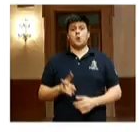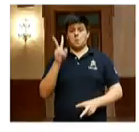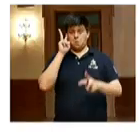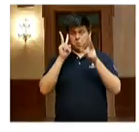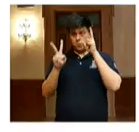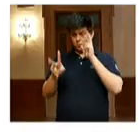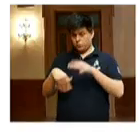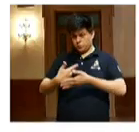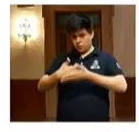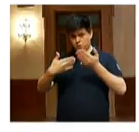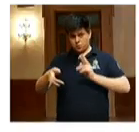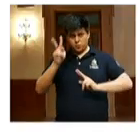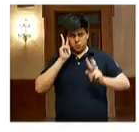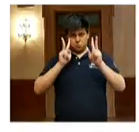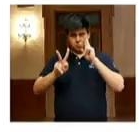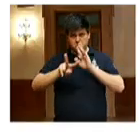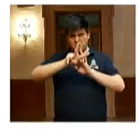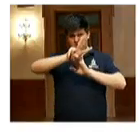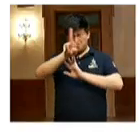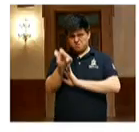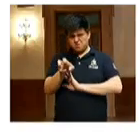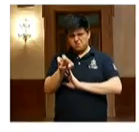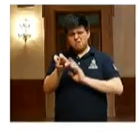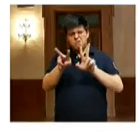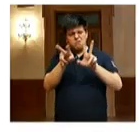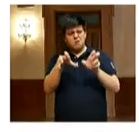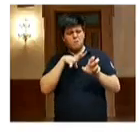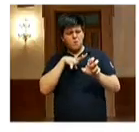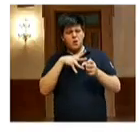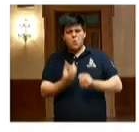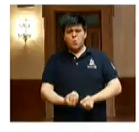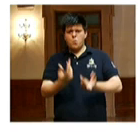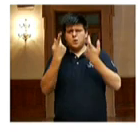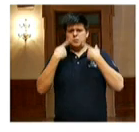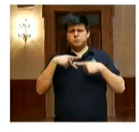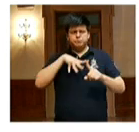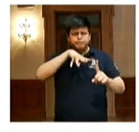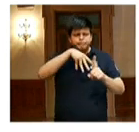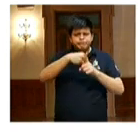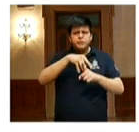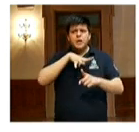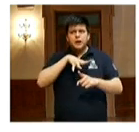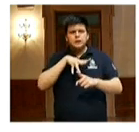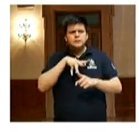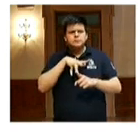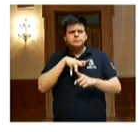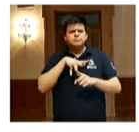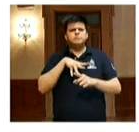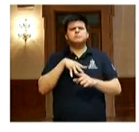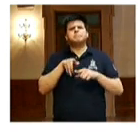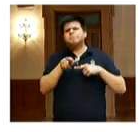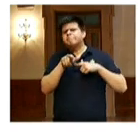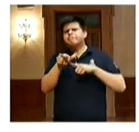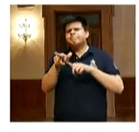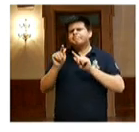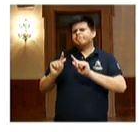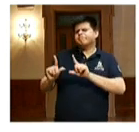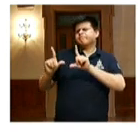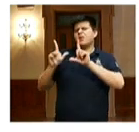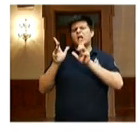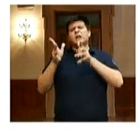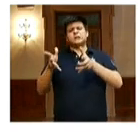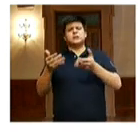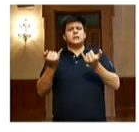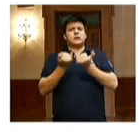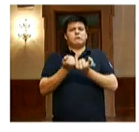la gráfica de carga de enfermedad en el estado de nuevo léon es como sigue y hoy hoy también